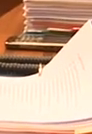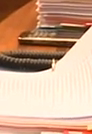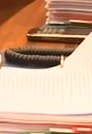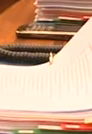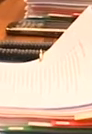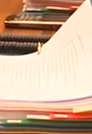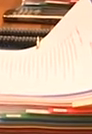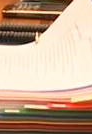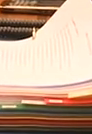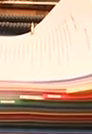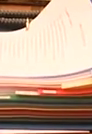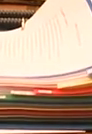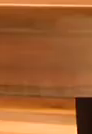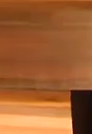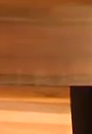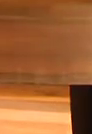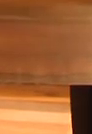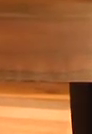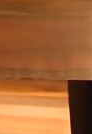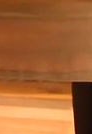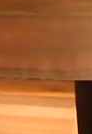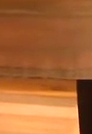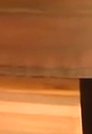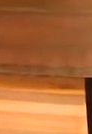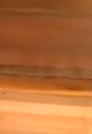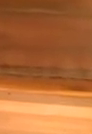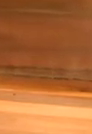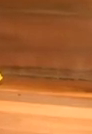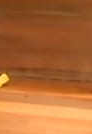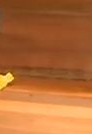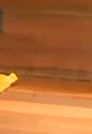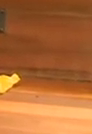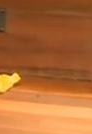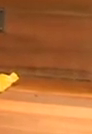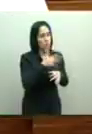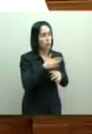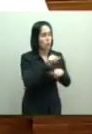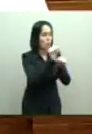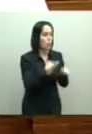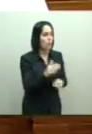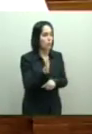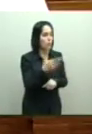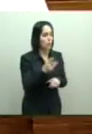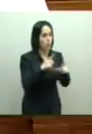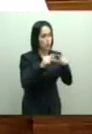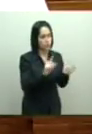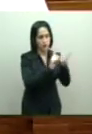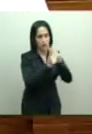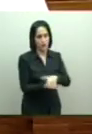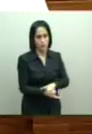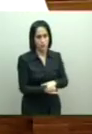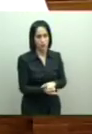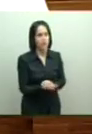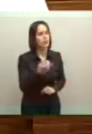El presidente del Principado respondía defendiendo el modelo de protección social. Estamos